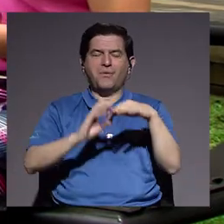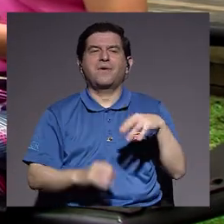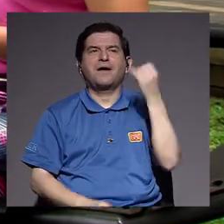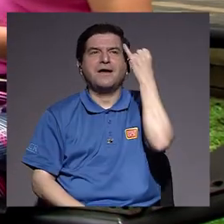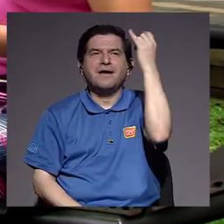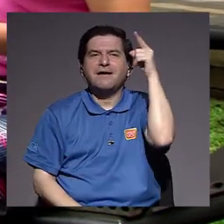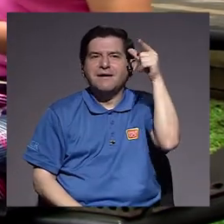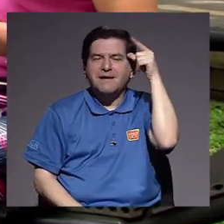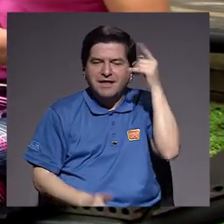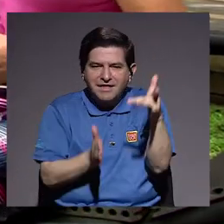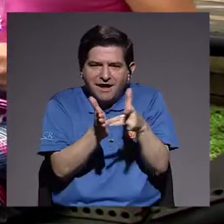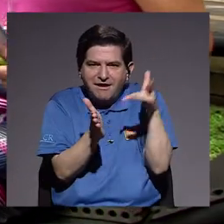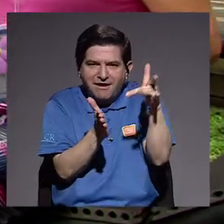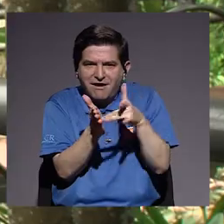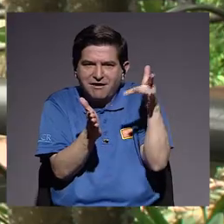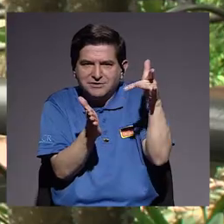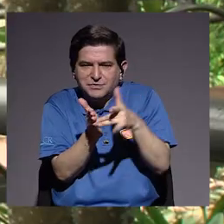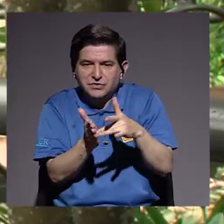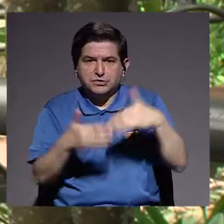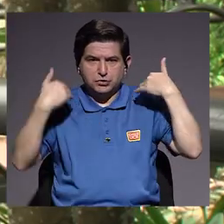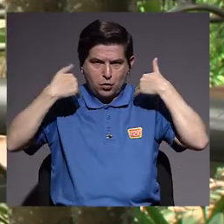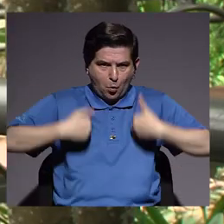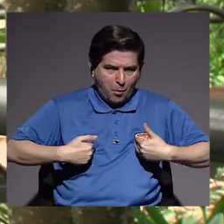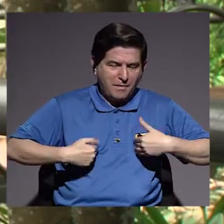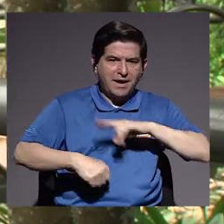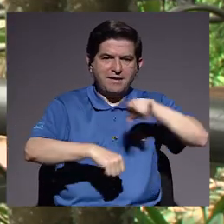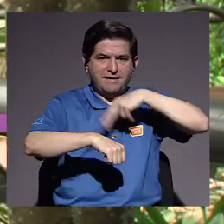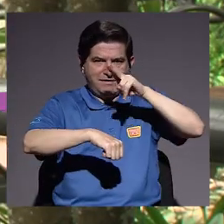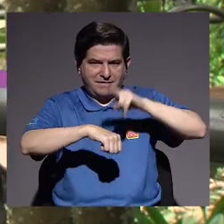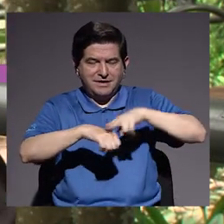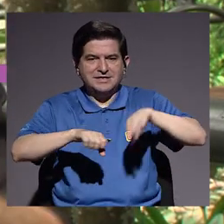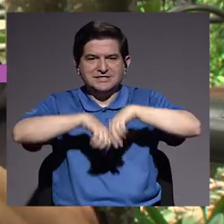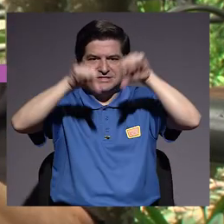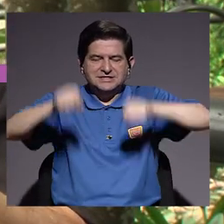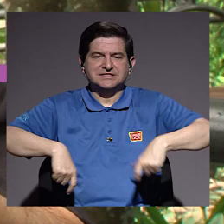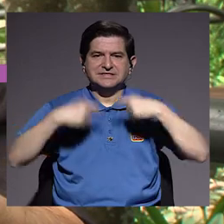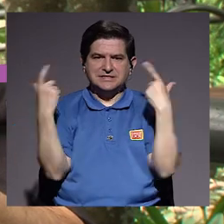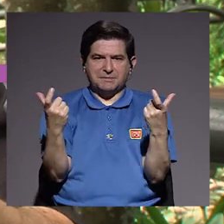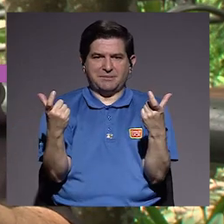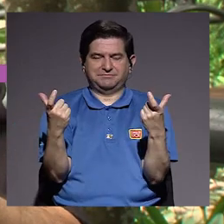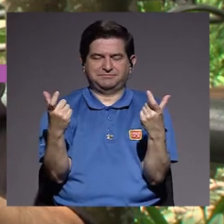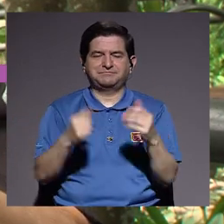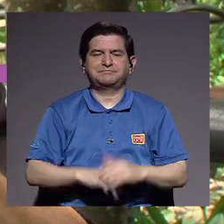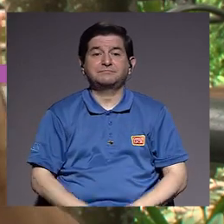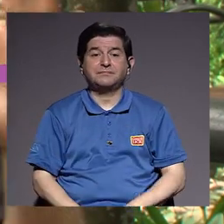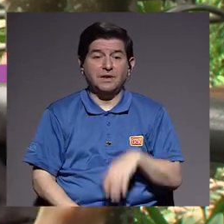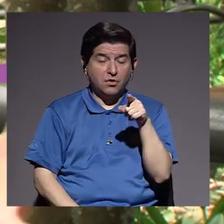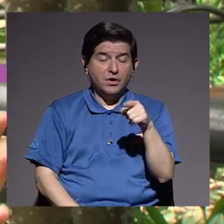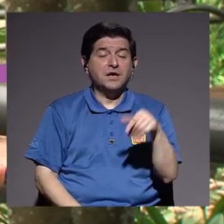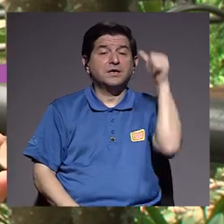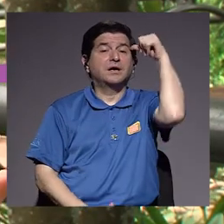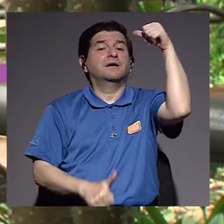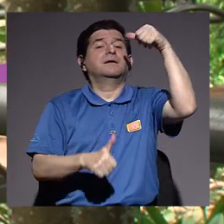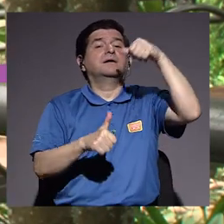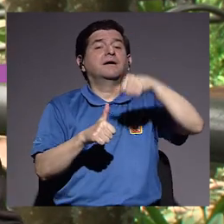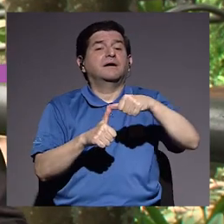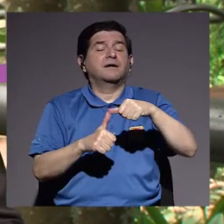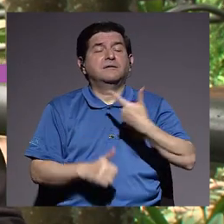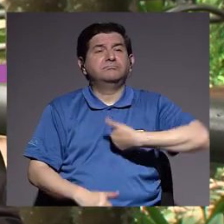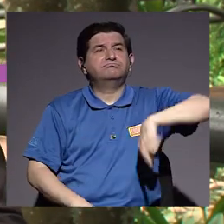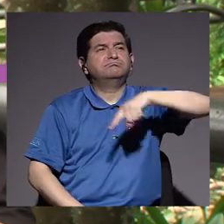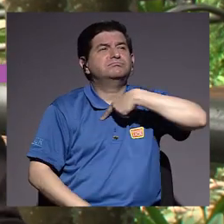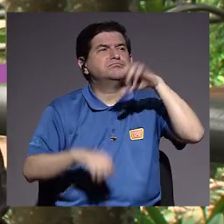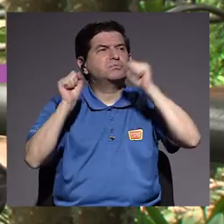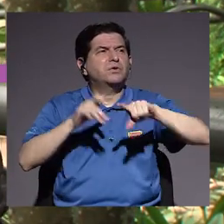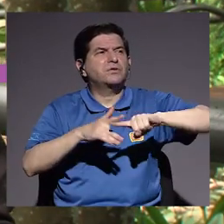capitalista. Teniendo en cuenta eso, entonces podemos empezar a comprender que la pandemia es algo más, ¿verdad? Y que inclusive